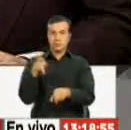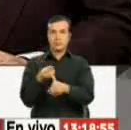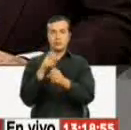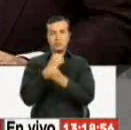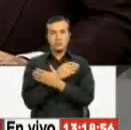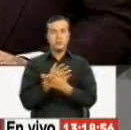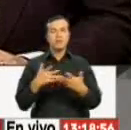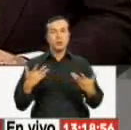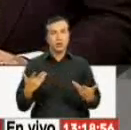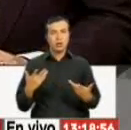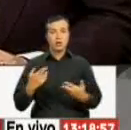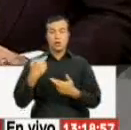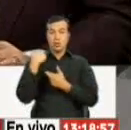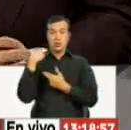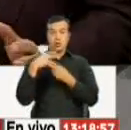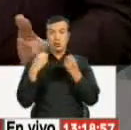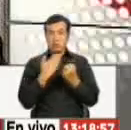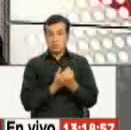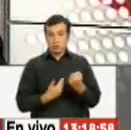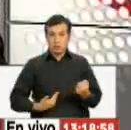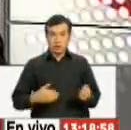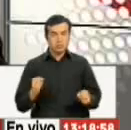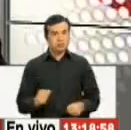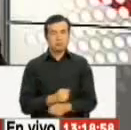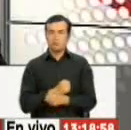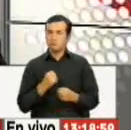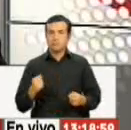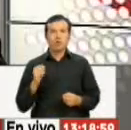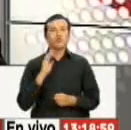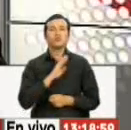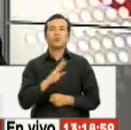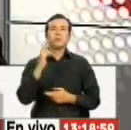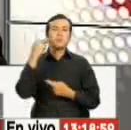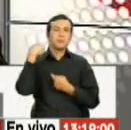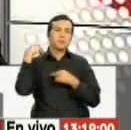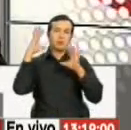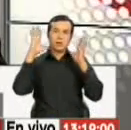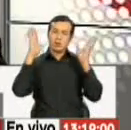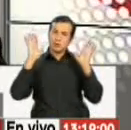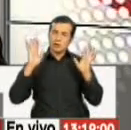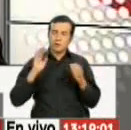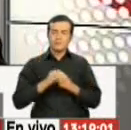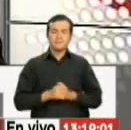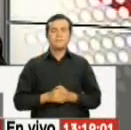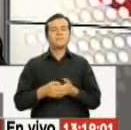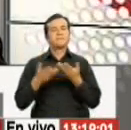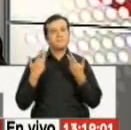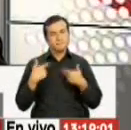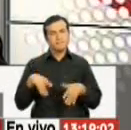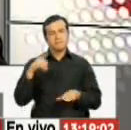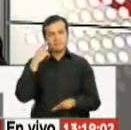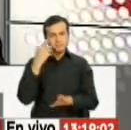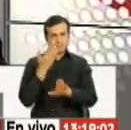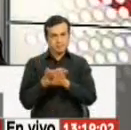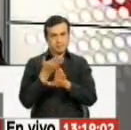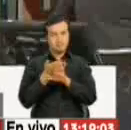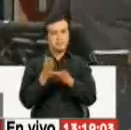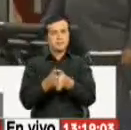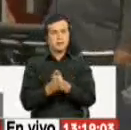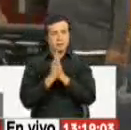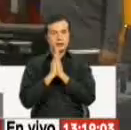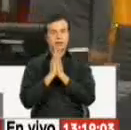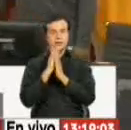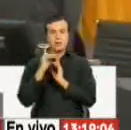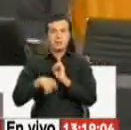explica que ésta no es facultad del exmandatario no tienen esa facultad sin embargo le han presentado esa solicitud